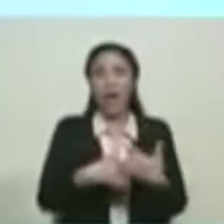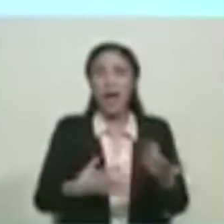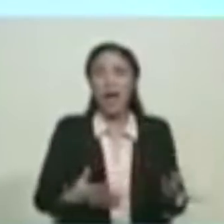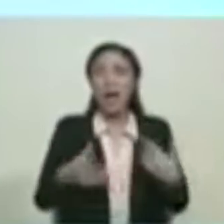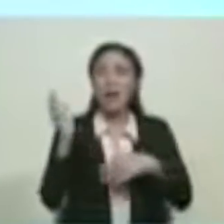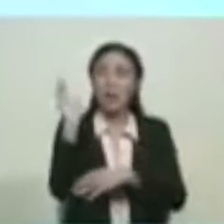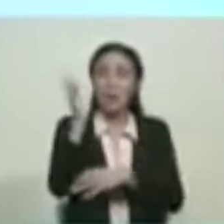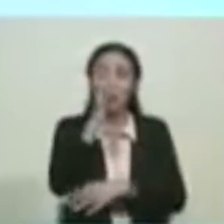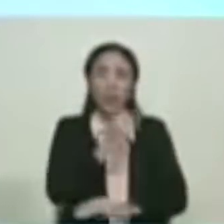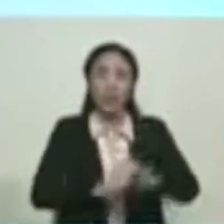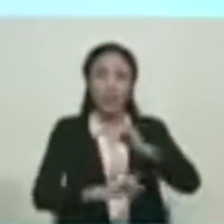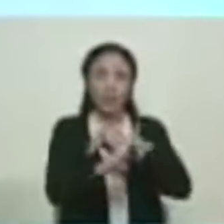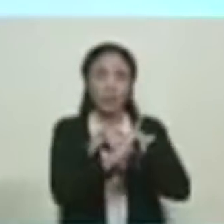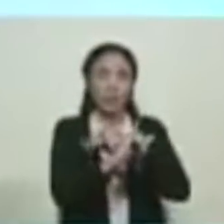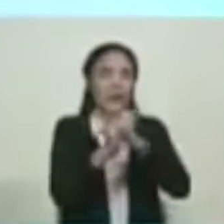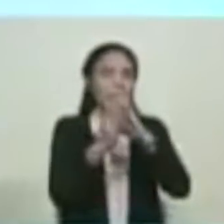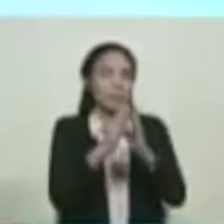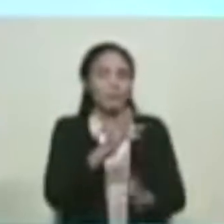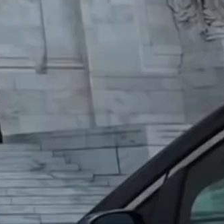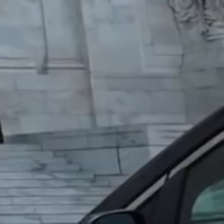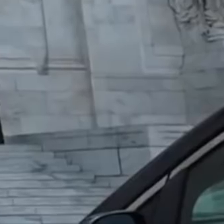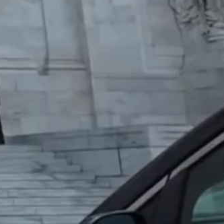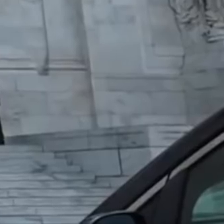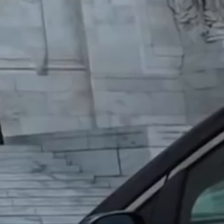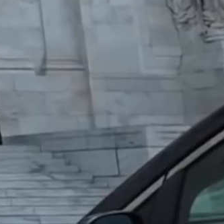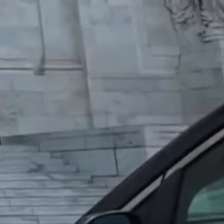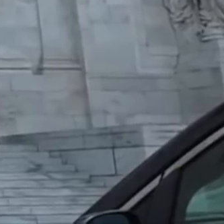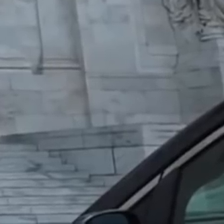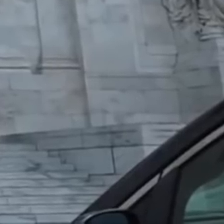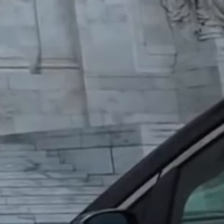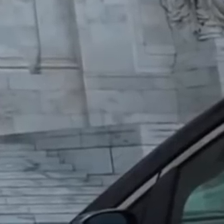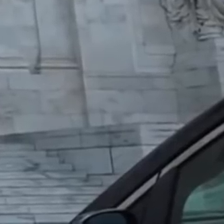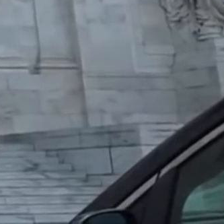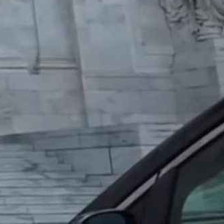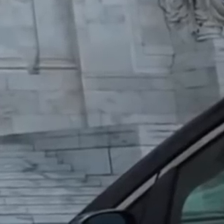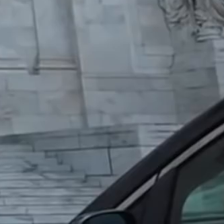en la región, donde sea, ponga el que sea,